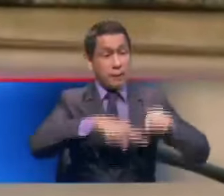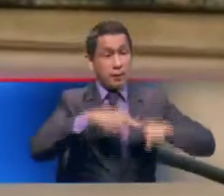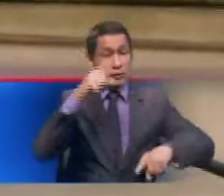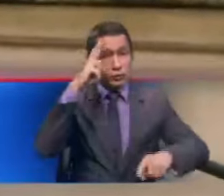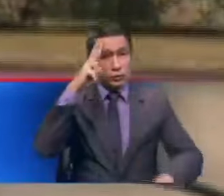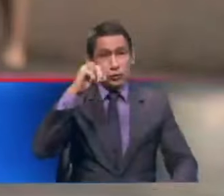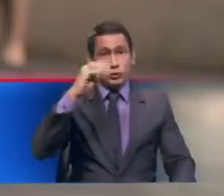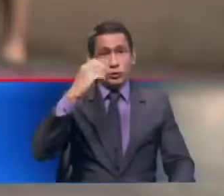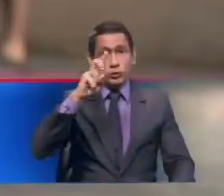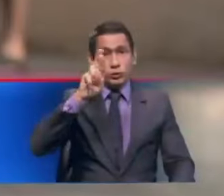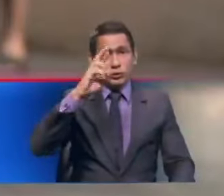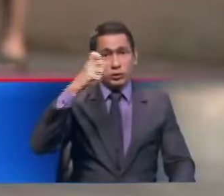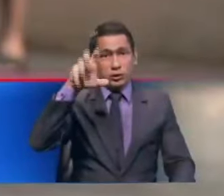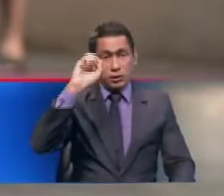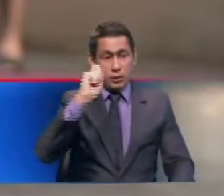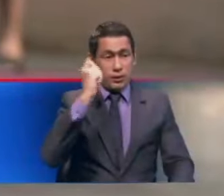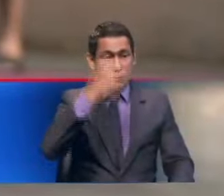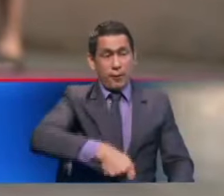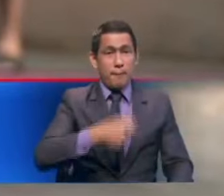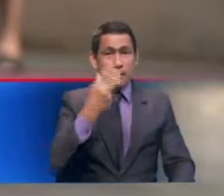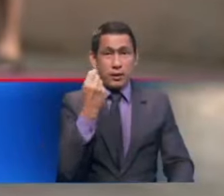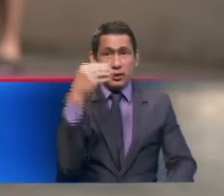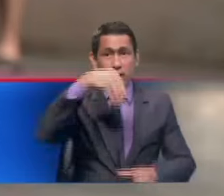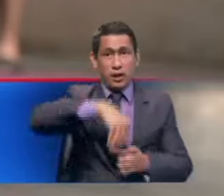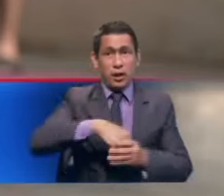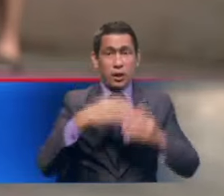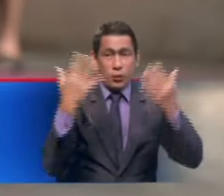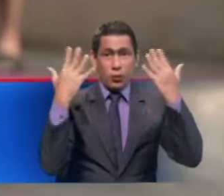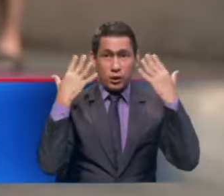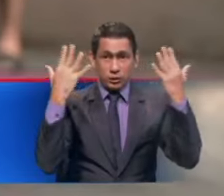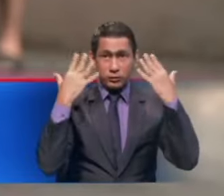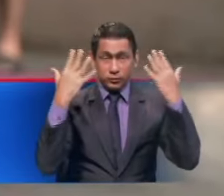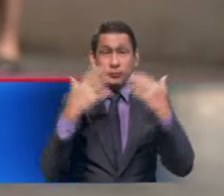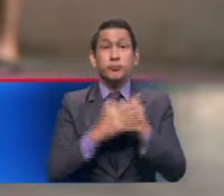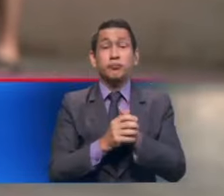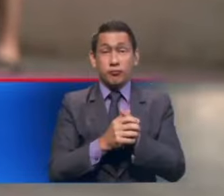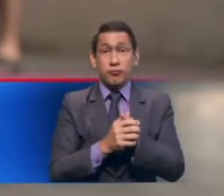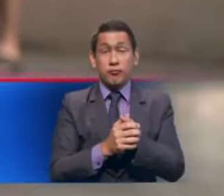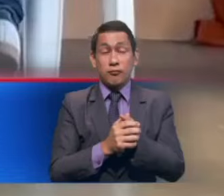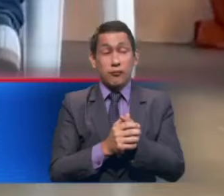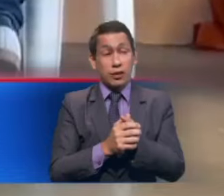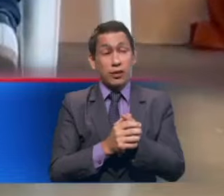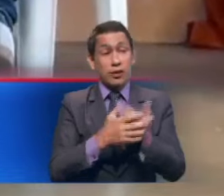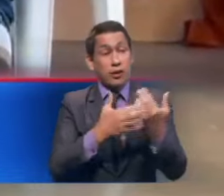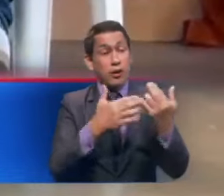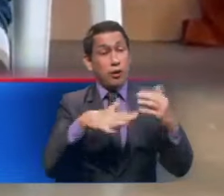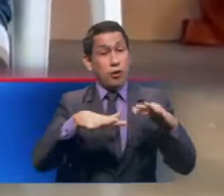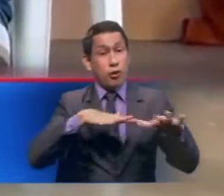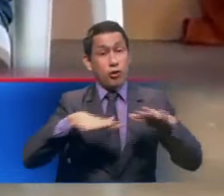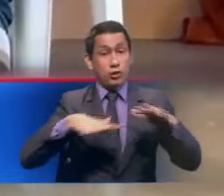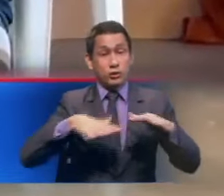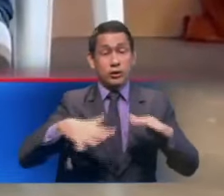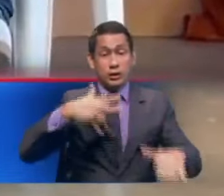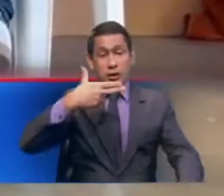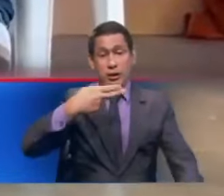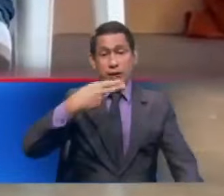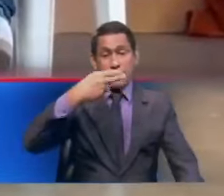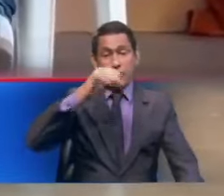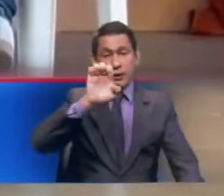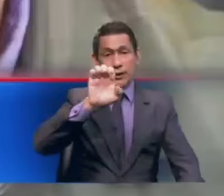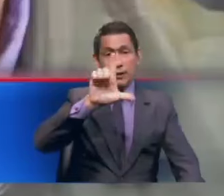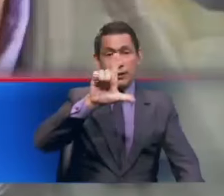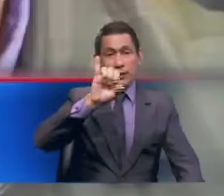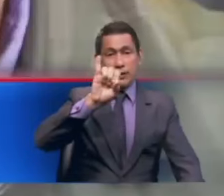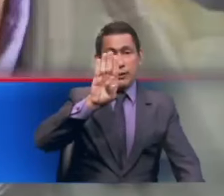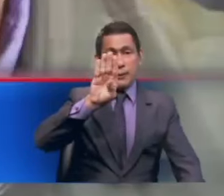el dinero habría sido entregado en Guayaquil por manos de el IBA, alias Estimado, quien era otro operador de Leandro